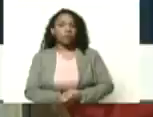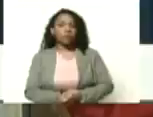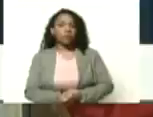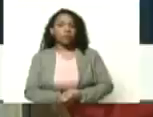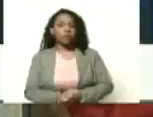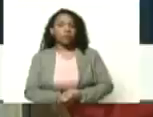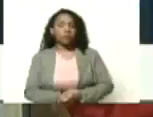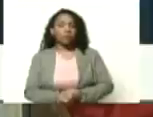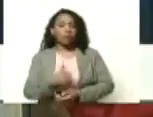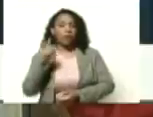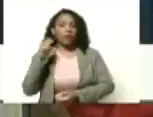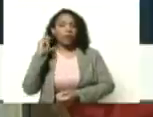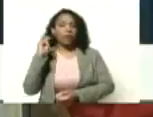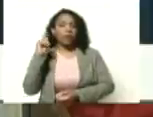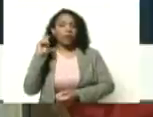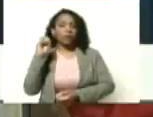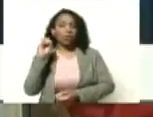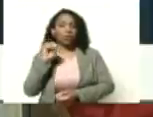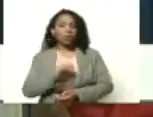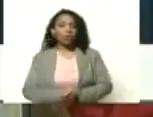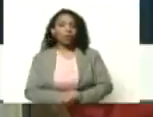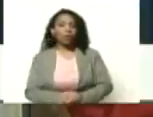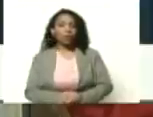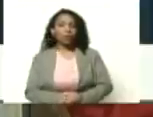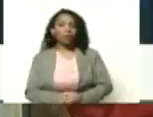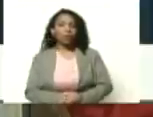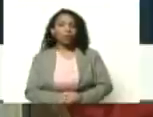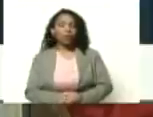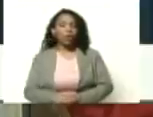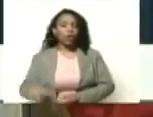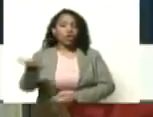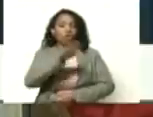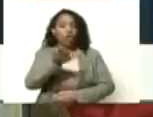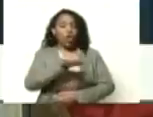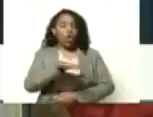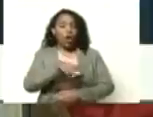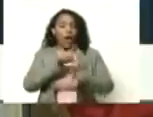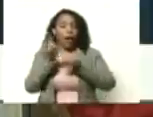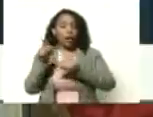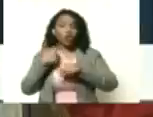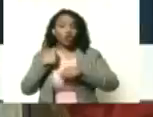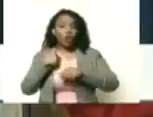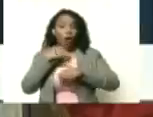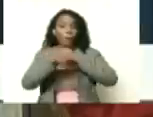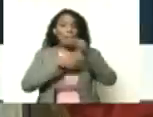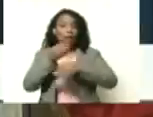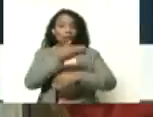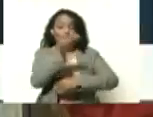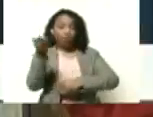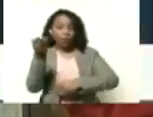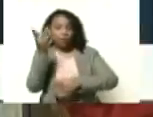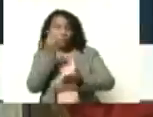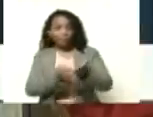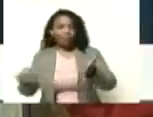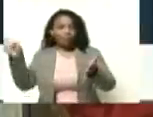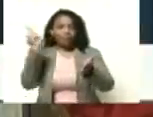tito gloria todo esto que les estoy aquí refiriendo lo ratifica